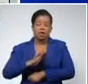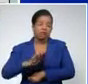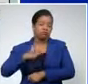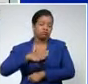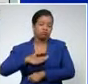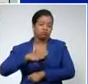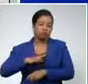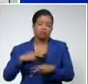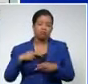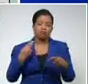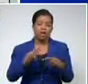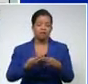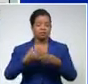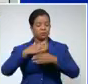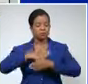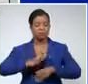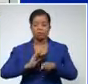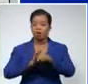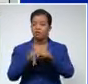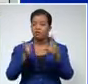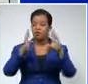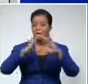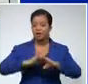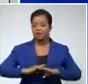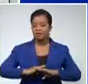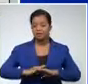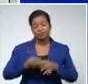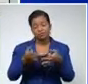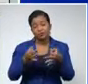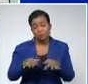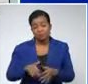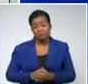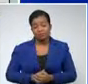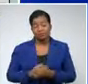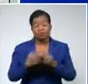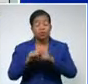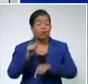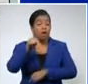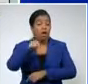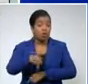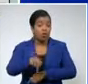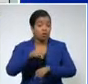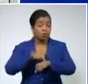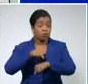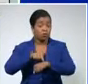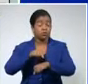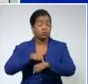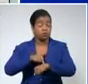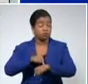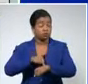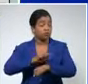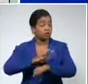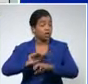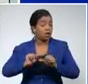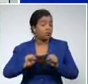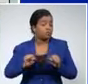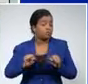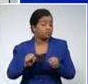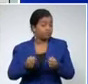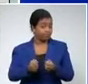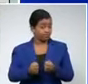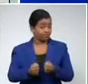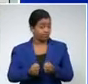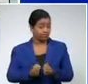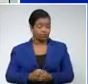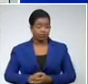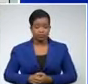cogiera confianza, es lógico, es humano, pero que de todas formas ahora es un momento de cerrar filas en este sentido.